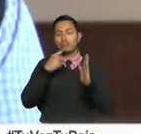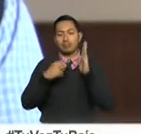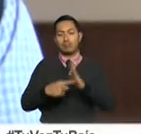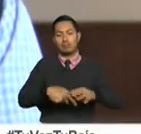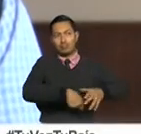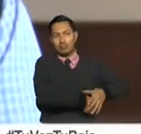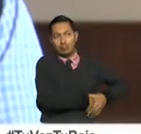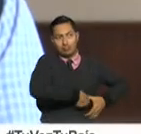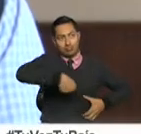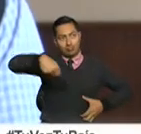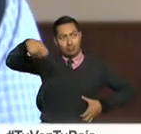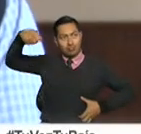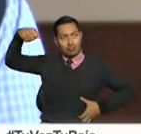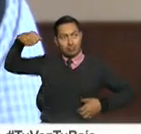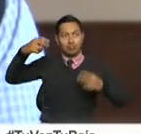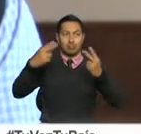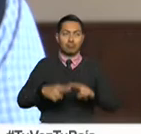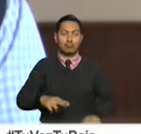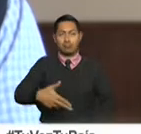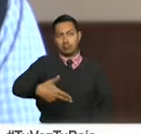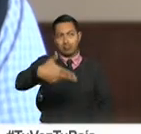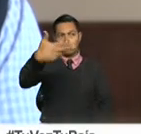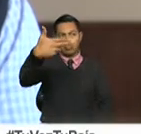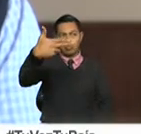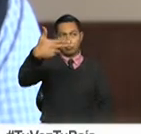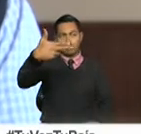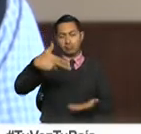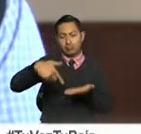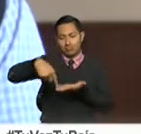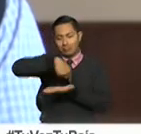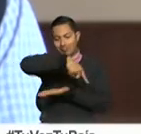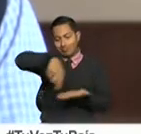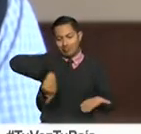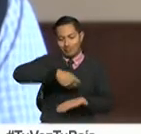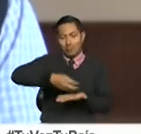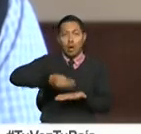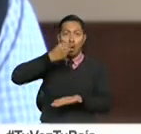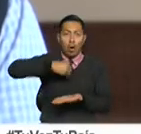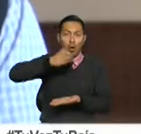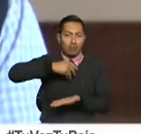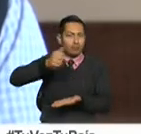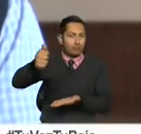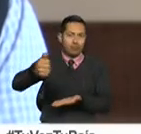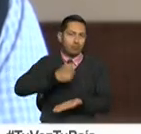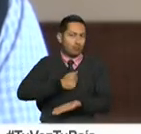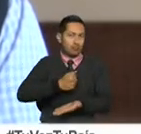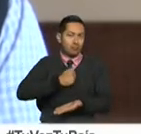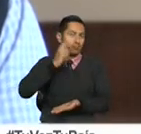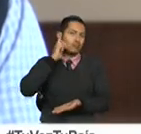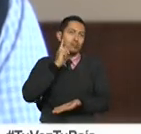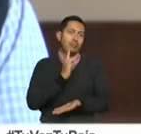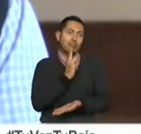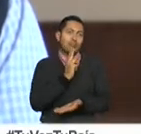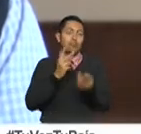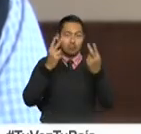su revólver, ¿no? Vajillas que pertenecieron a Bolívar y algunas plumillas